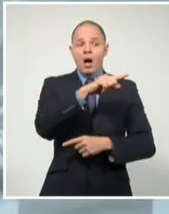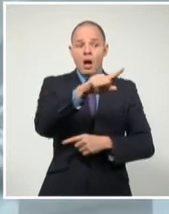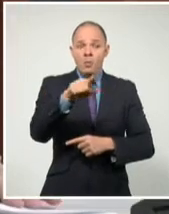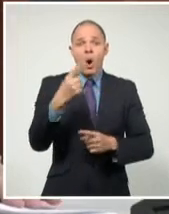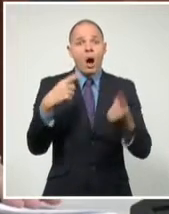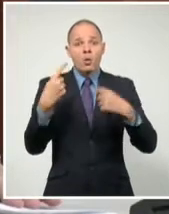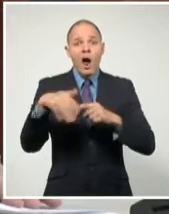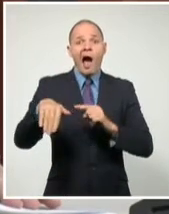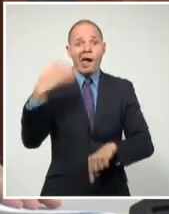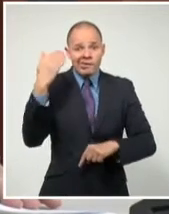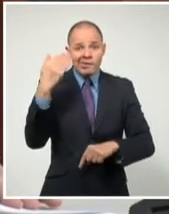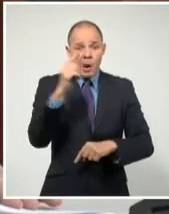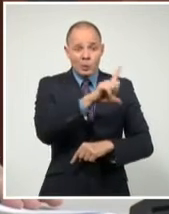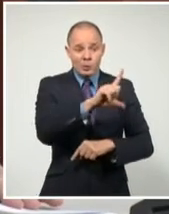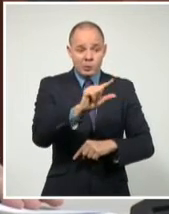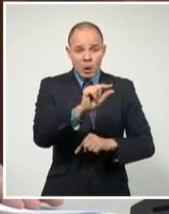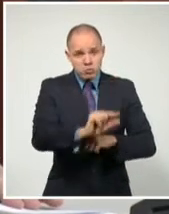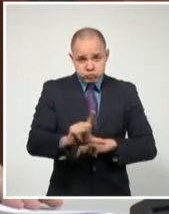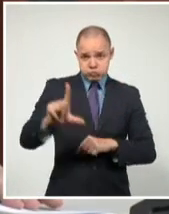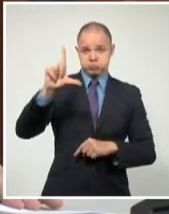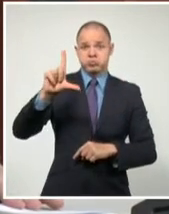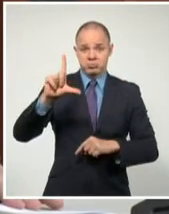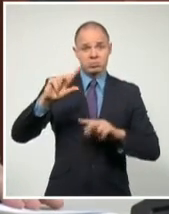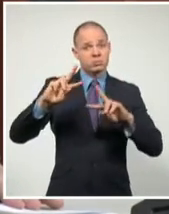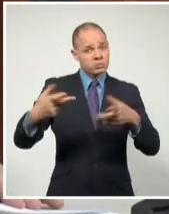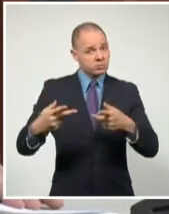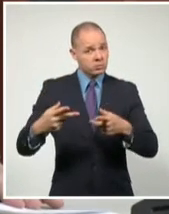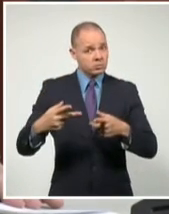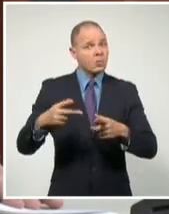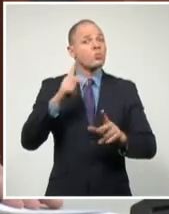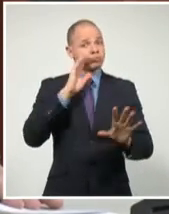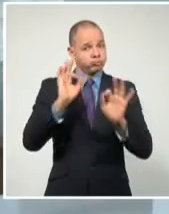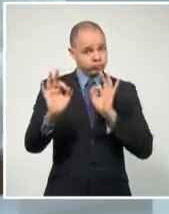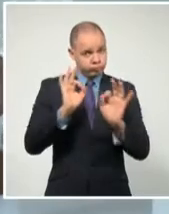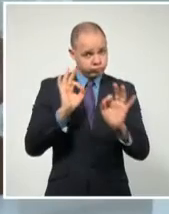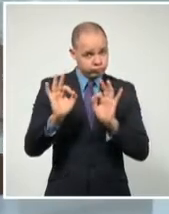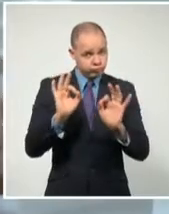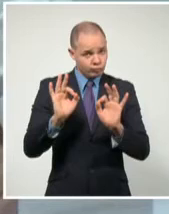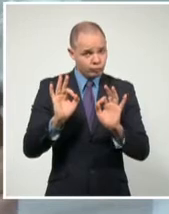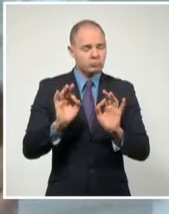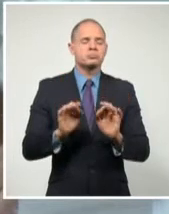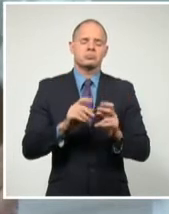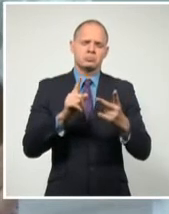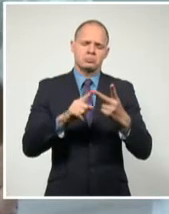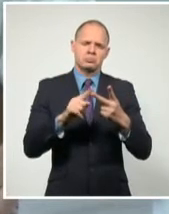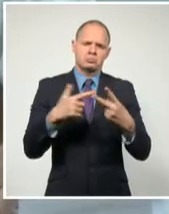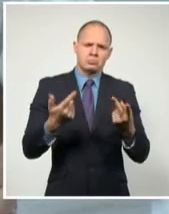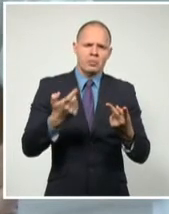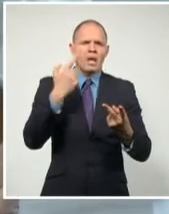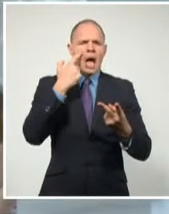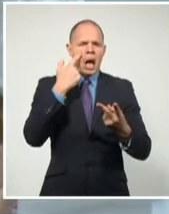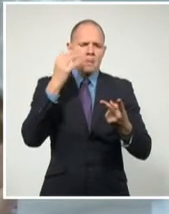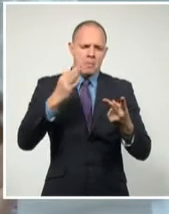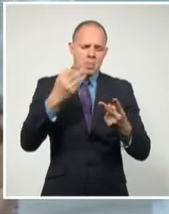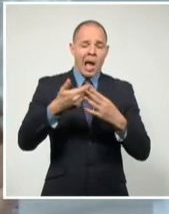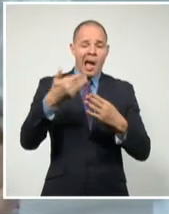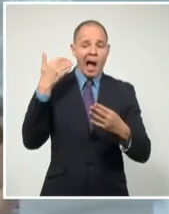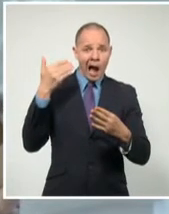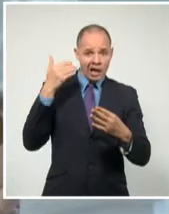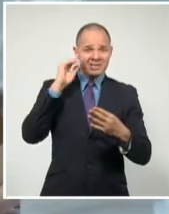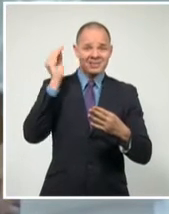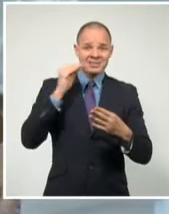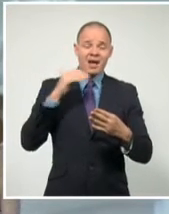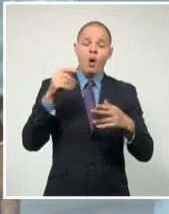mundial. Va a dar un impulso a la implementación de los temas pendientes del 6º y el 7º